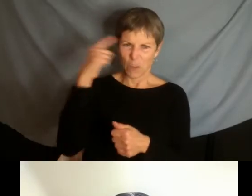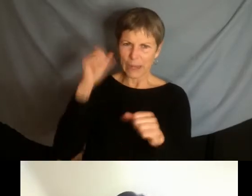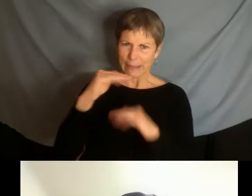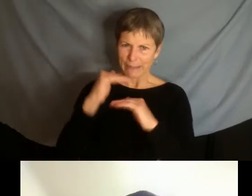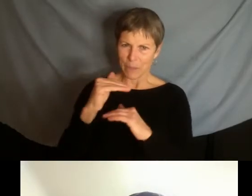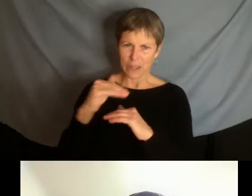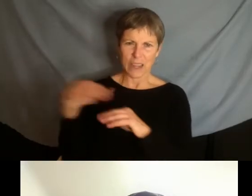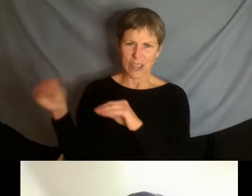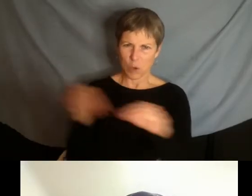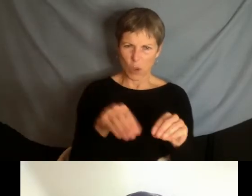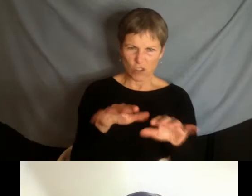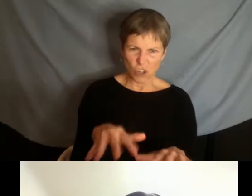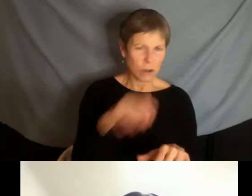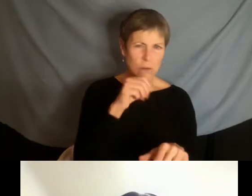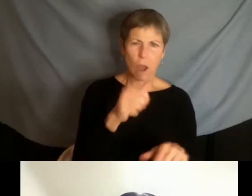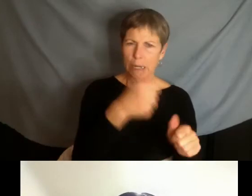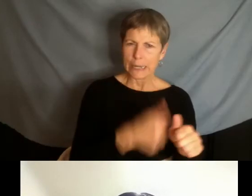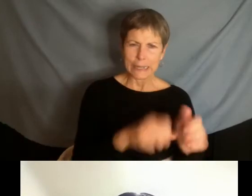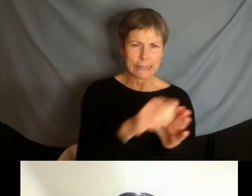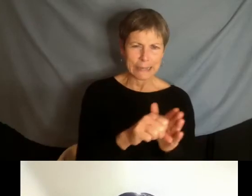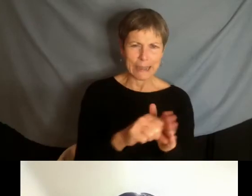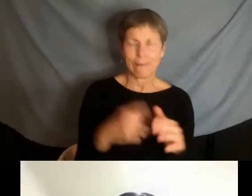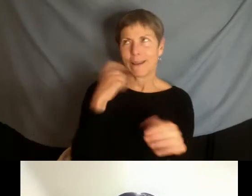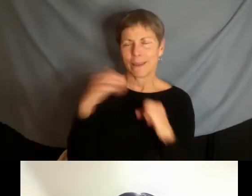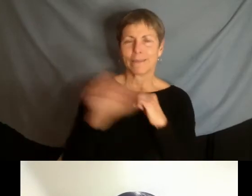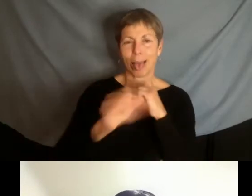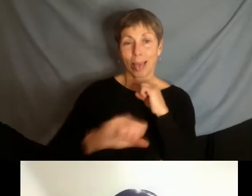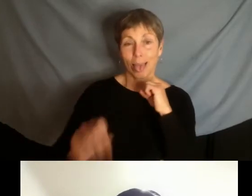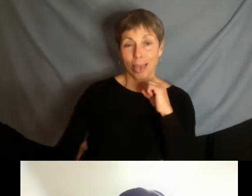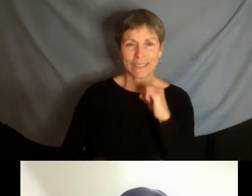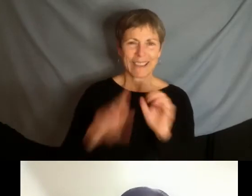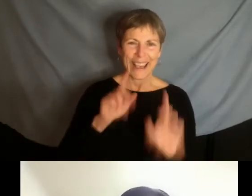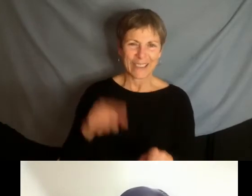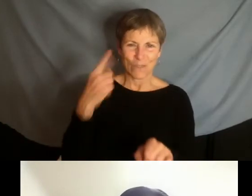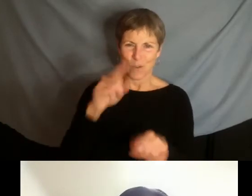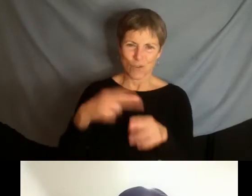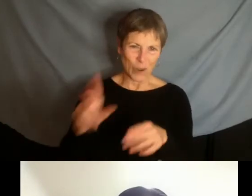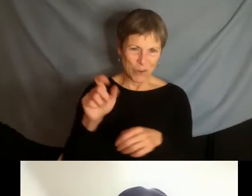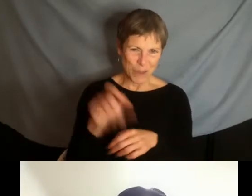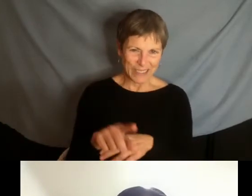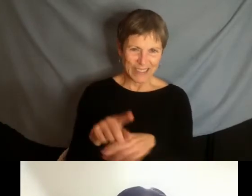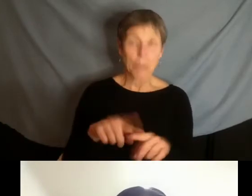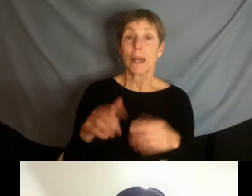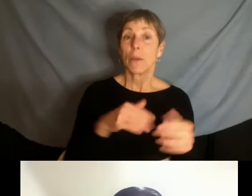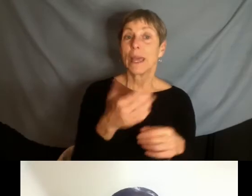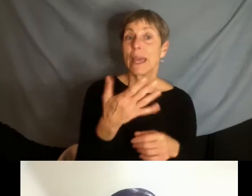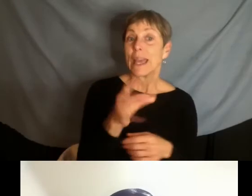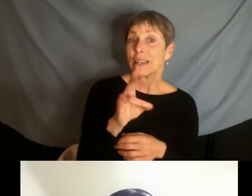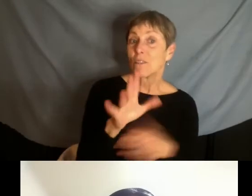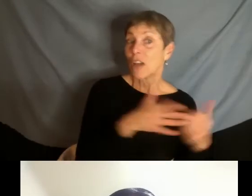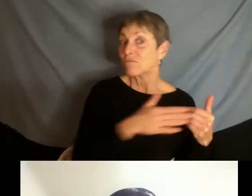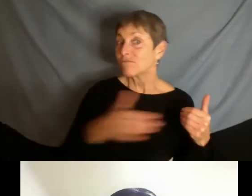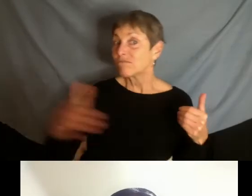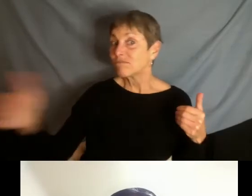federal puede limitar la inmigración al país. Entonces probablemente fue una respuesta muy larga a una respuesta muy